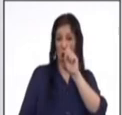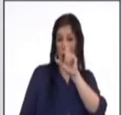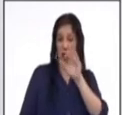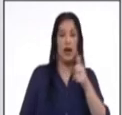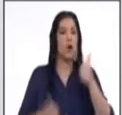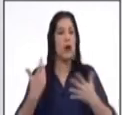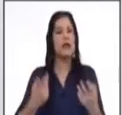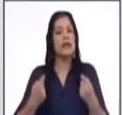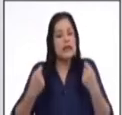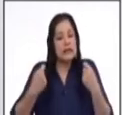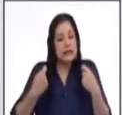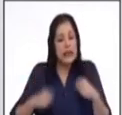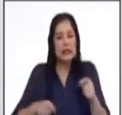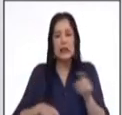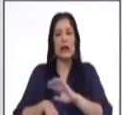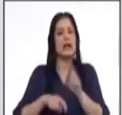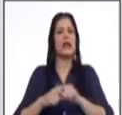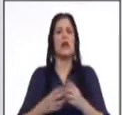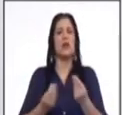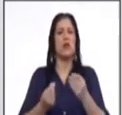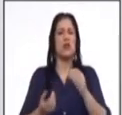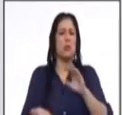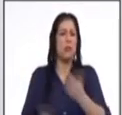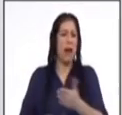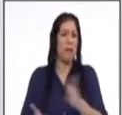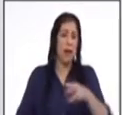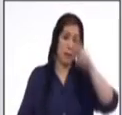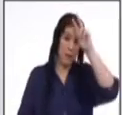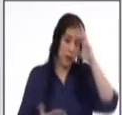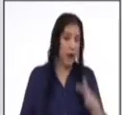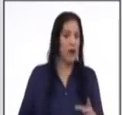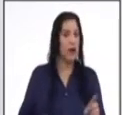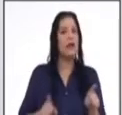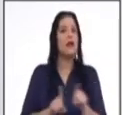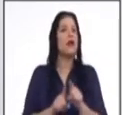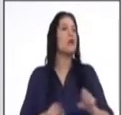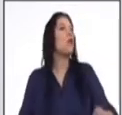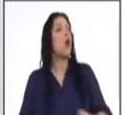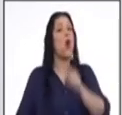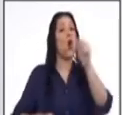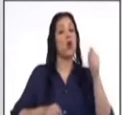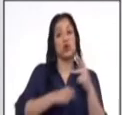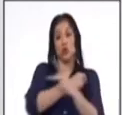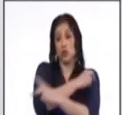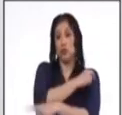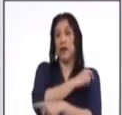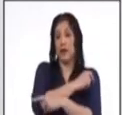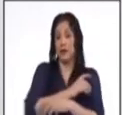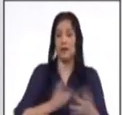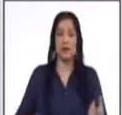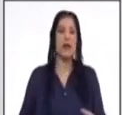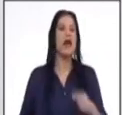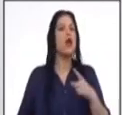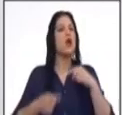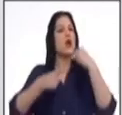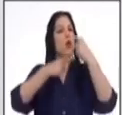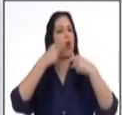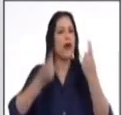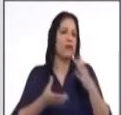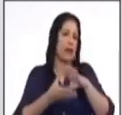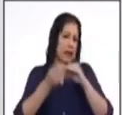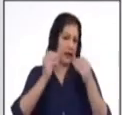fue la de evitar una gran mortandad, como la producida en otras partes del mundo. Según el